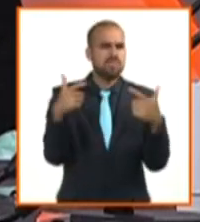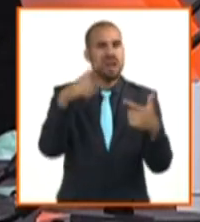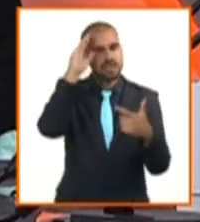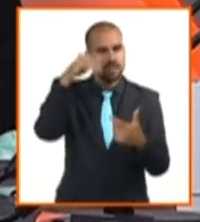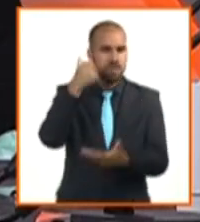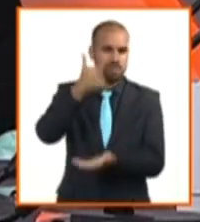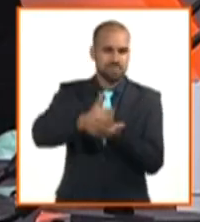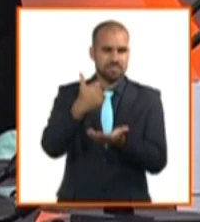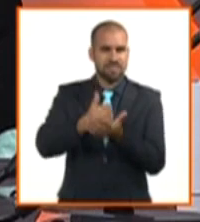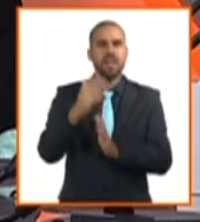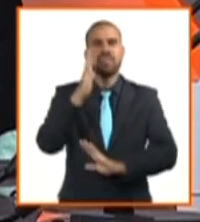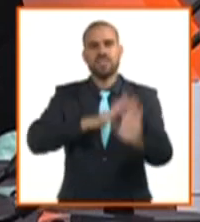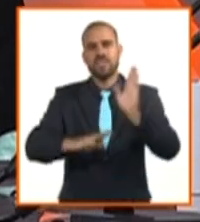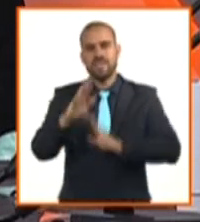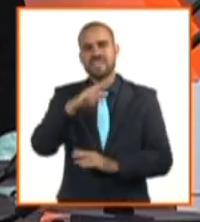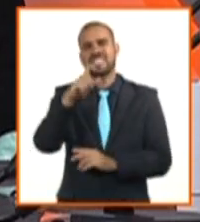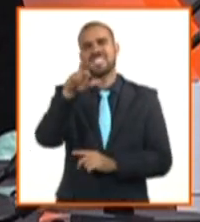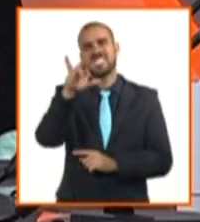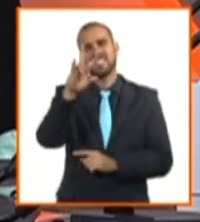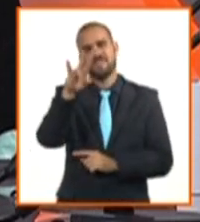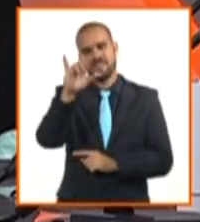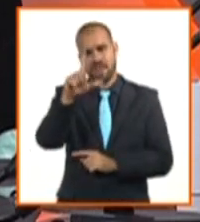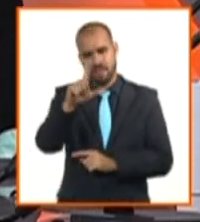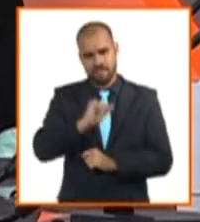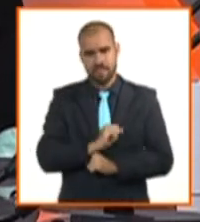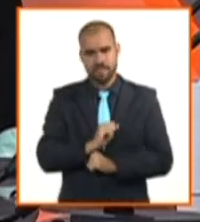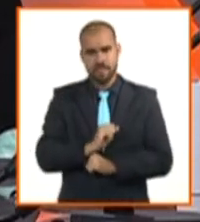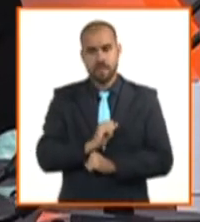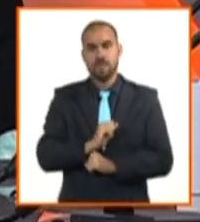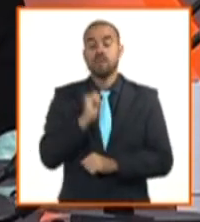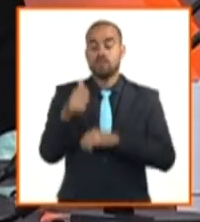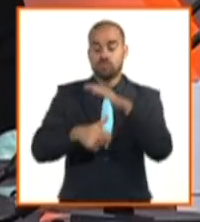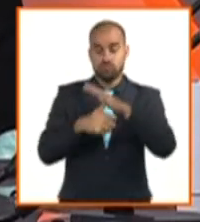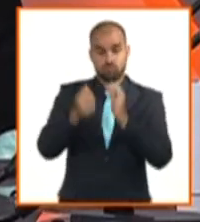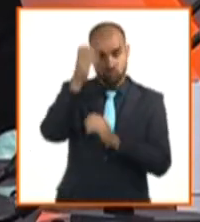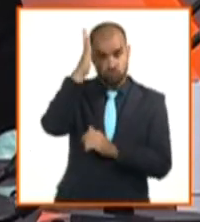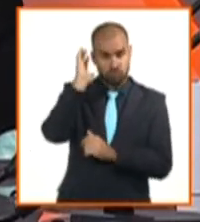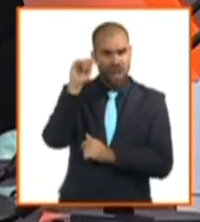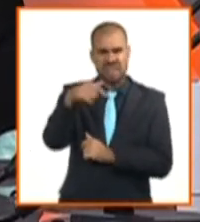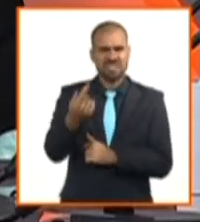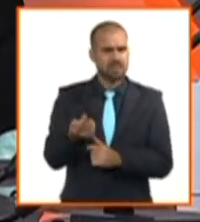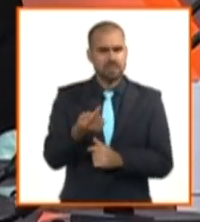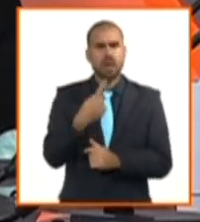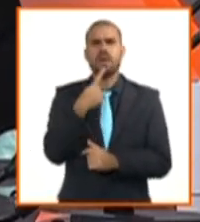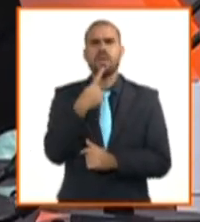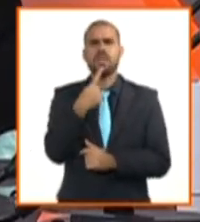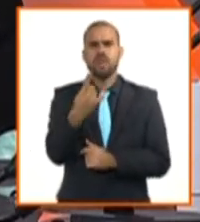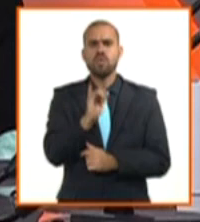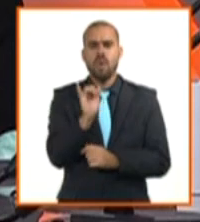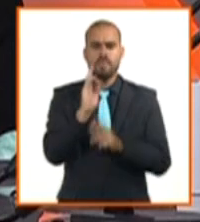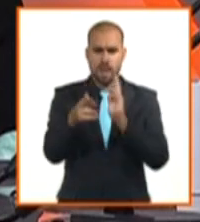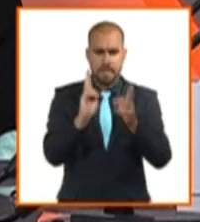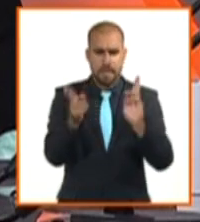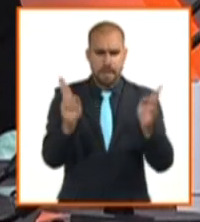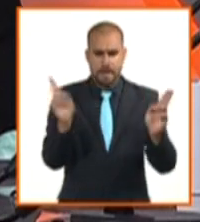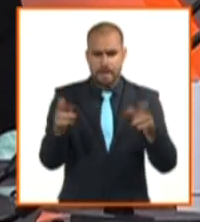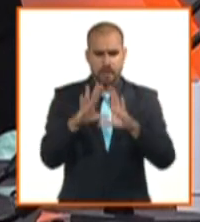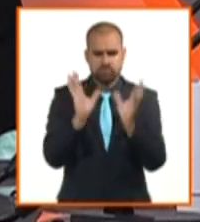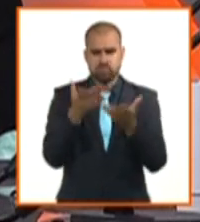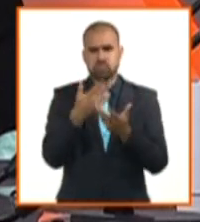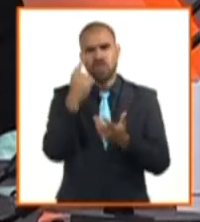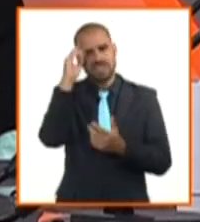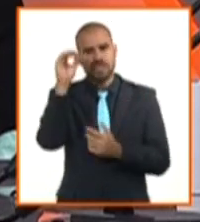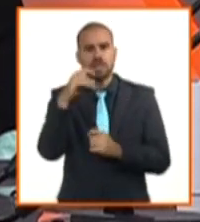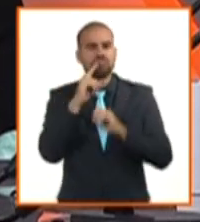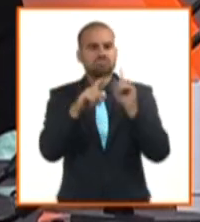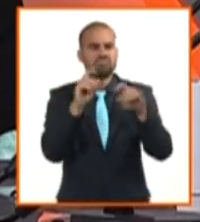allí el presidente de la republica primer secretario del partido transmitido pues orientaciones estuvo el tanto de los